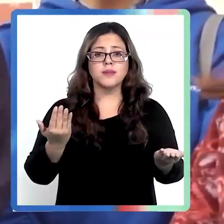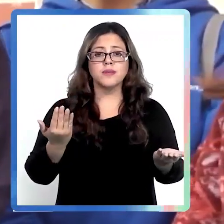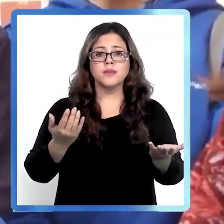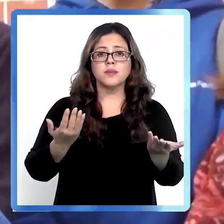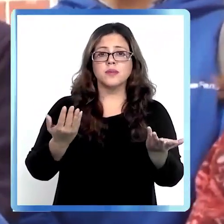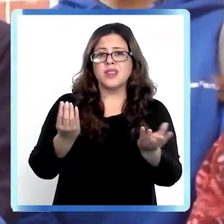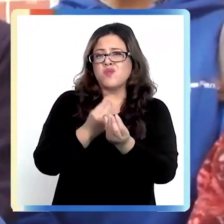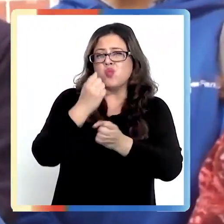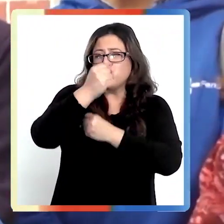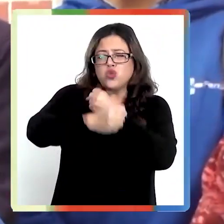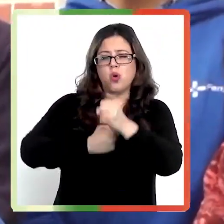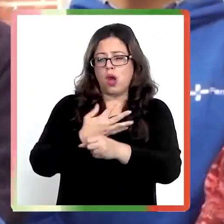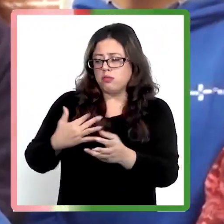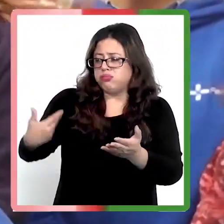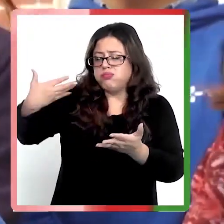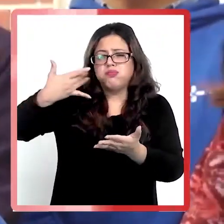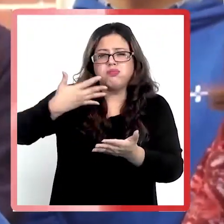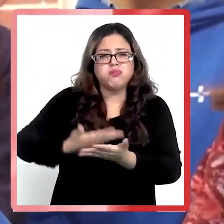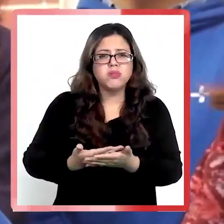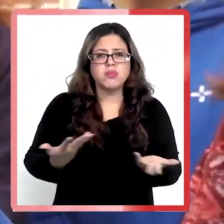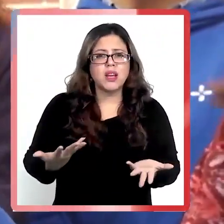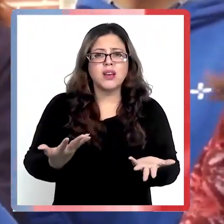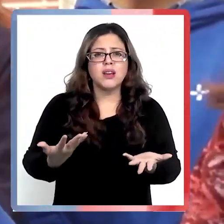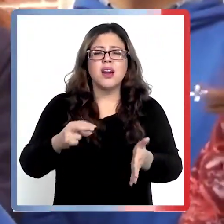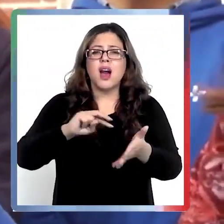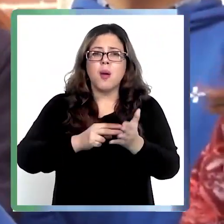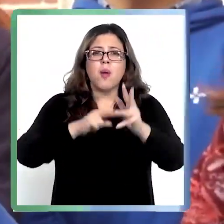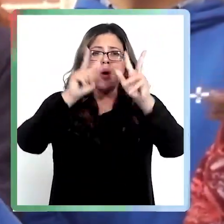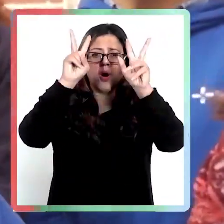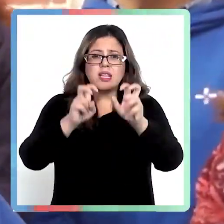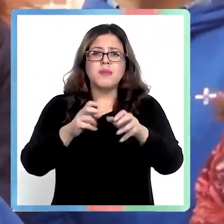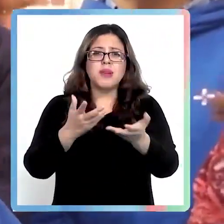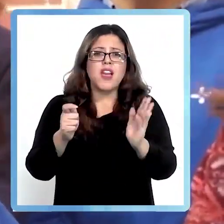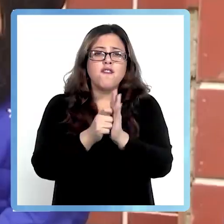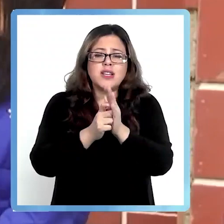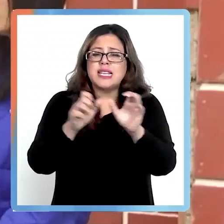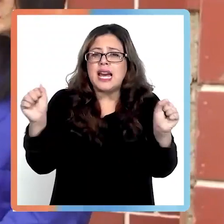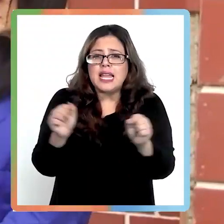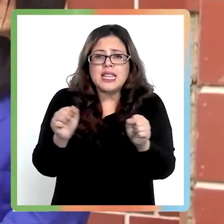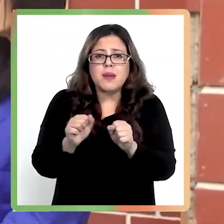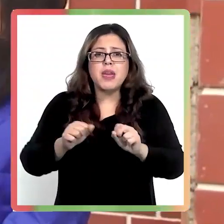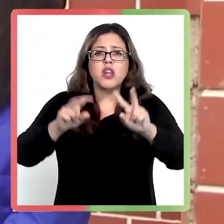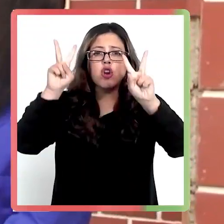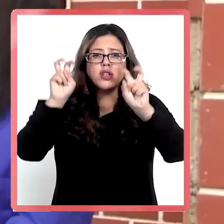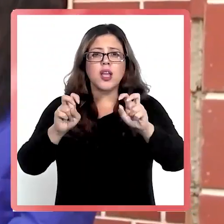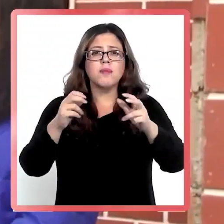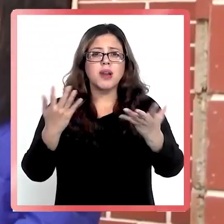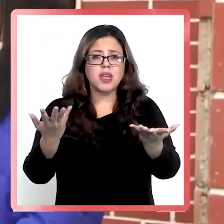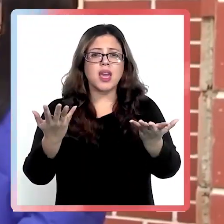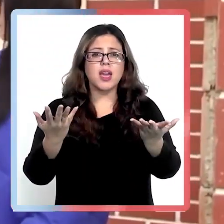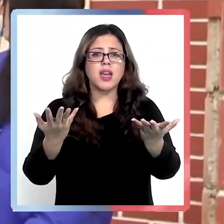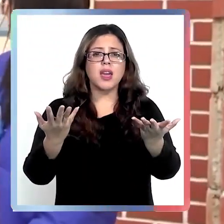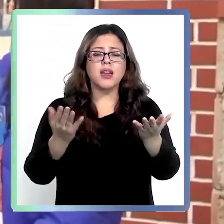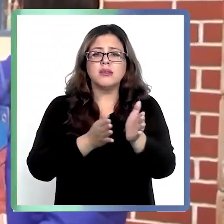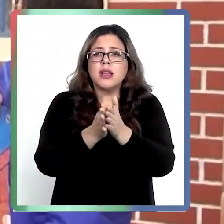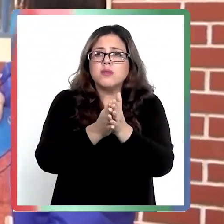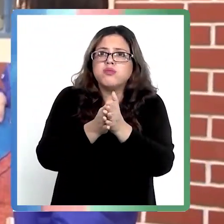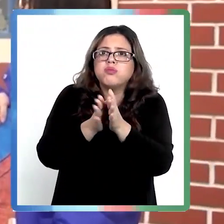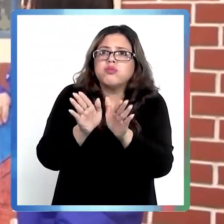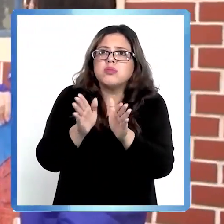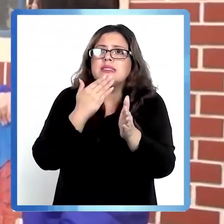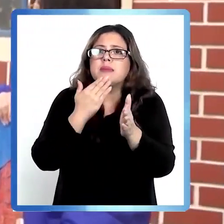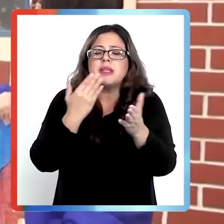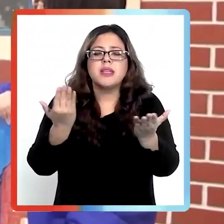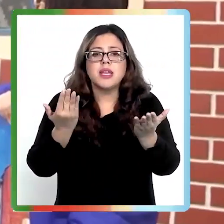que se van dando de años, digamos, que son problemas colapsos en fecha de invierno, colapsos con los sistemas de calefacción, el